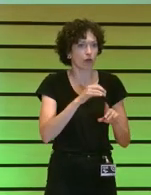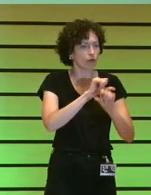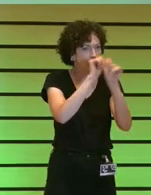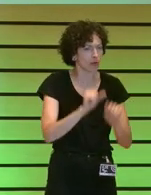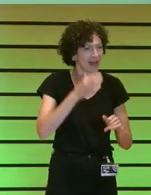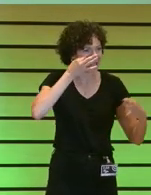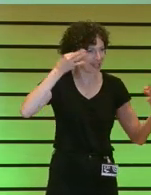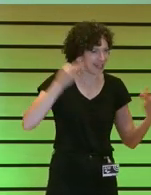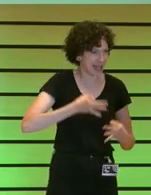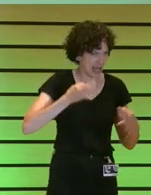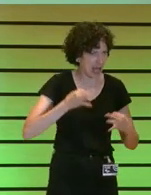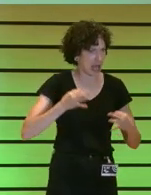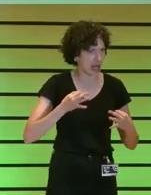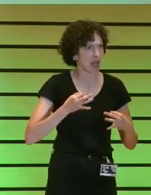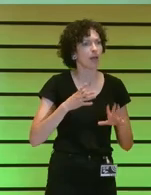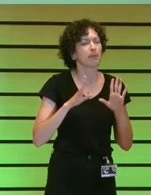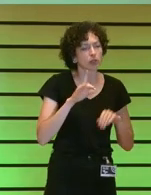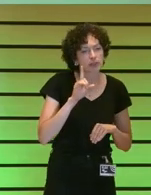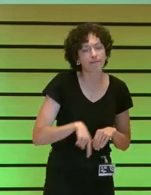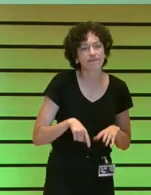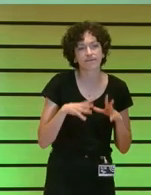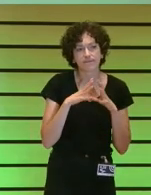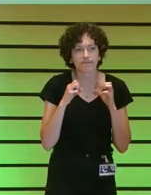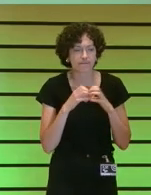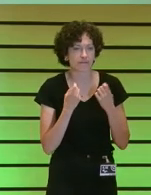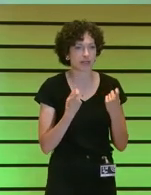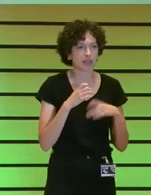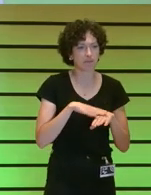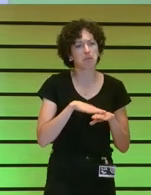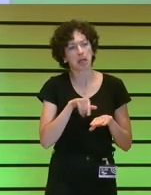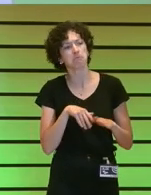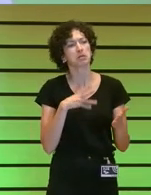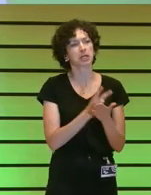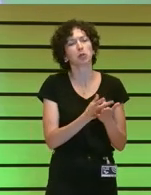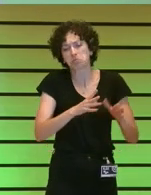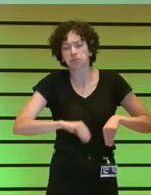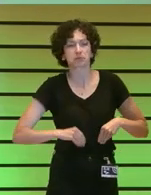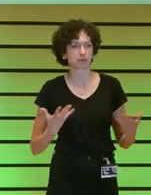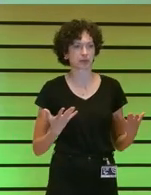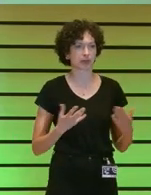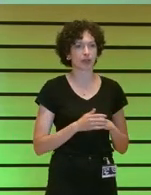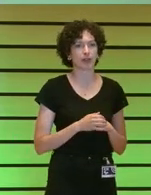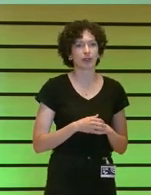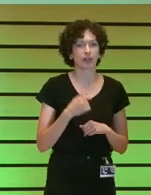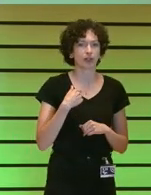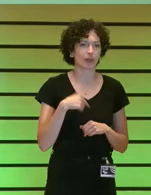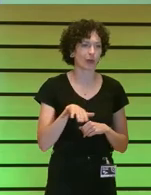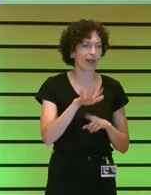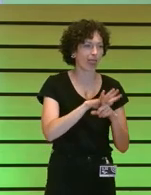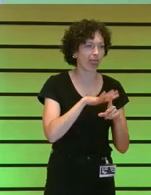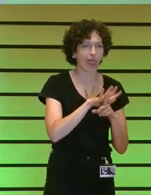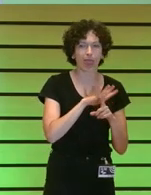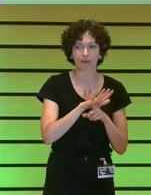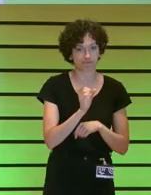con una enorme dosis de pragmatismo pero al mismo tiempo con la ambición necesaria para afrontar El desafío no es peloteo yo Esto me lo